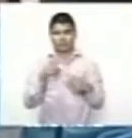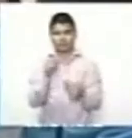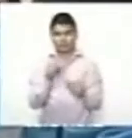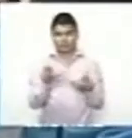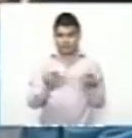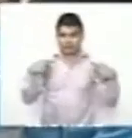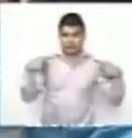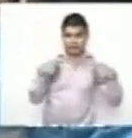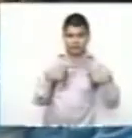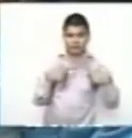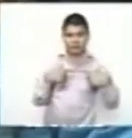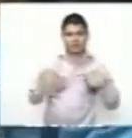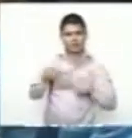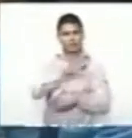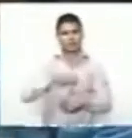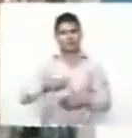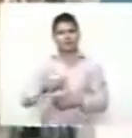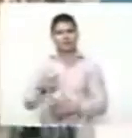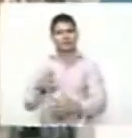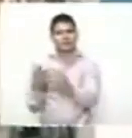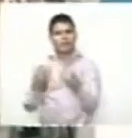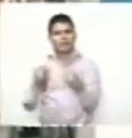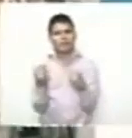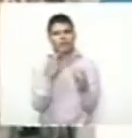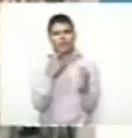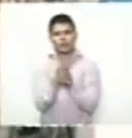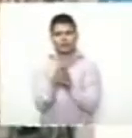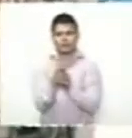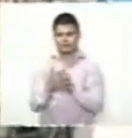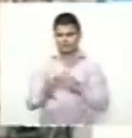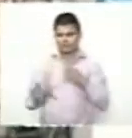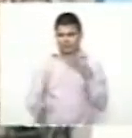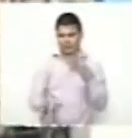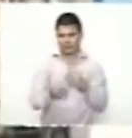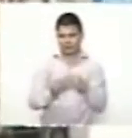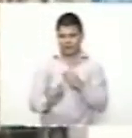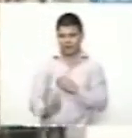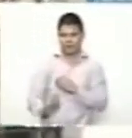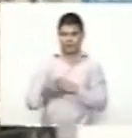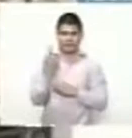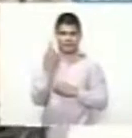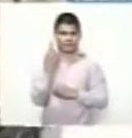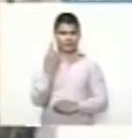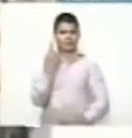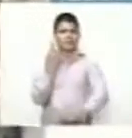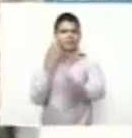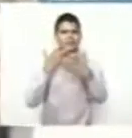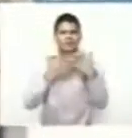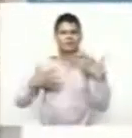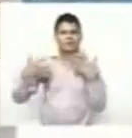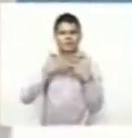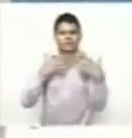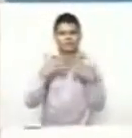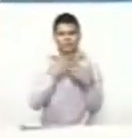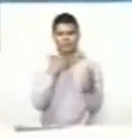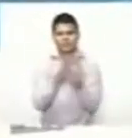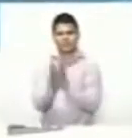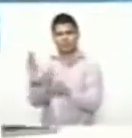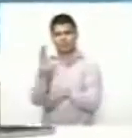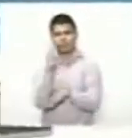pueden desarrollar para beneficio de la comunidad. Y es que además de este primer sistema de pronóstico en el país, Colombia cuenta